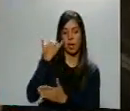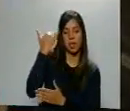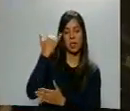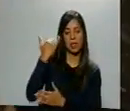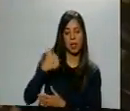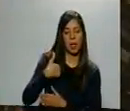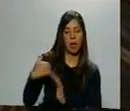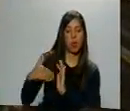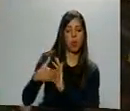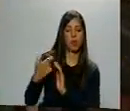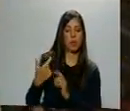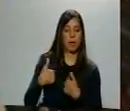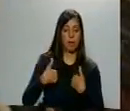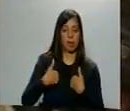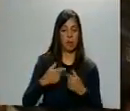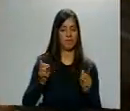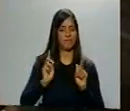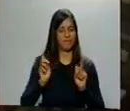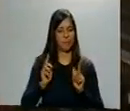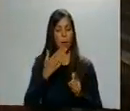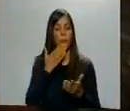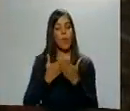hecho, para no decir contra mí.